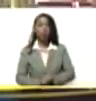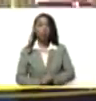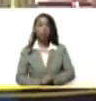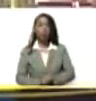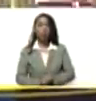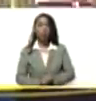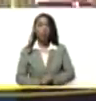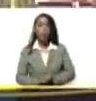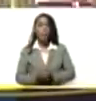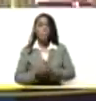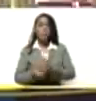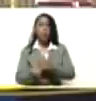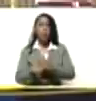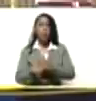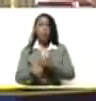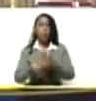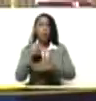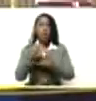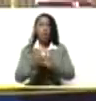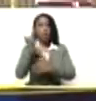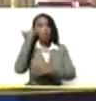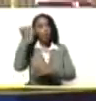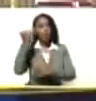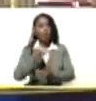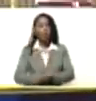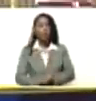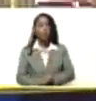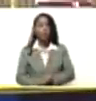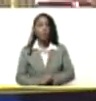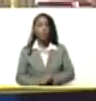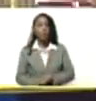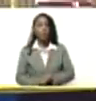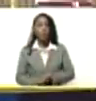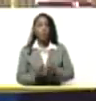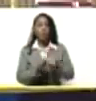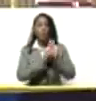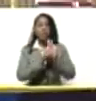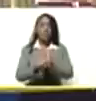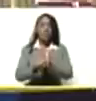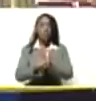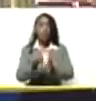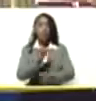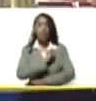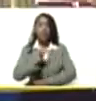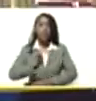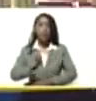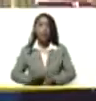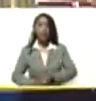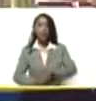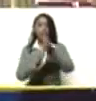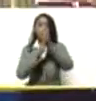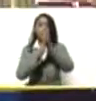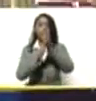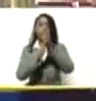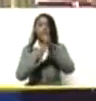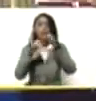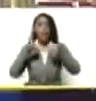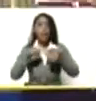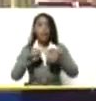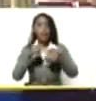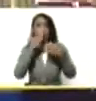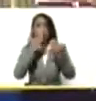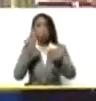nació un proyecto una idea una simbología una identidad un liderazgo y aquí va a mira